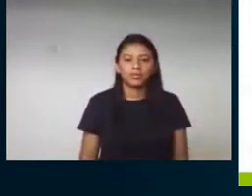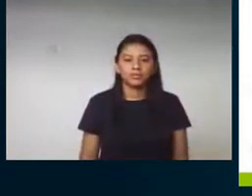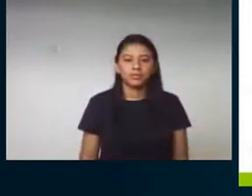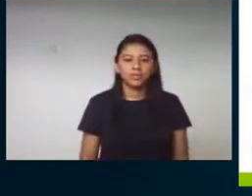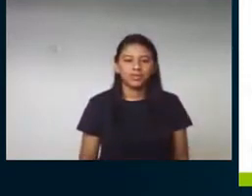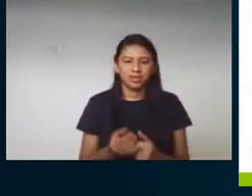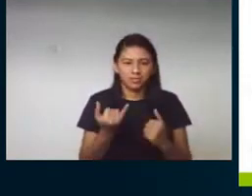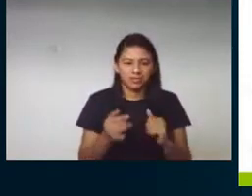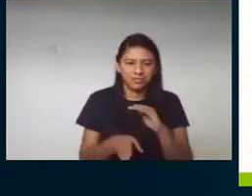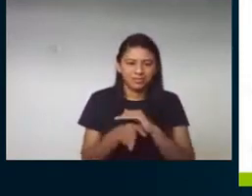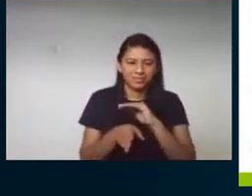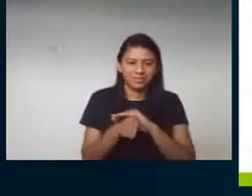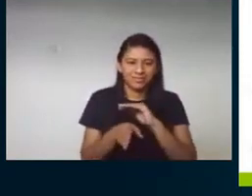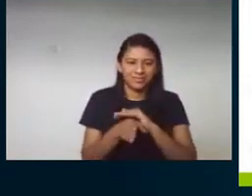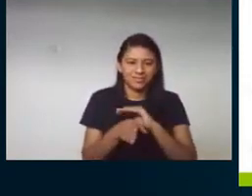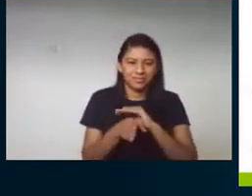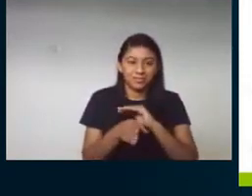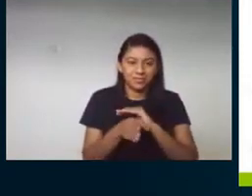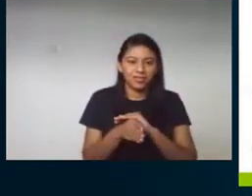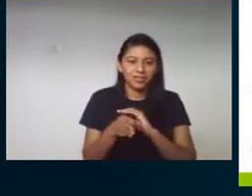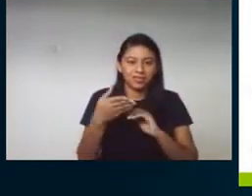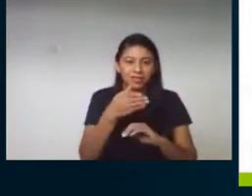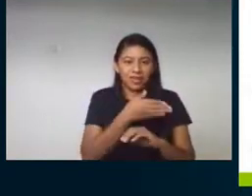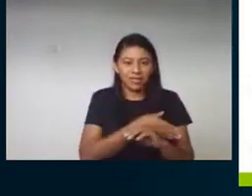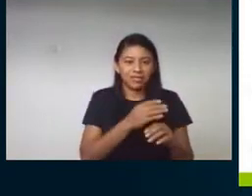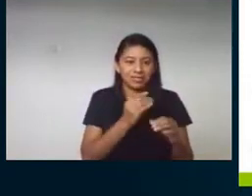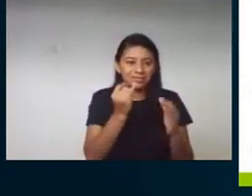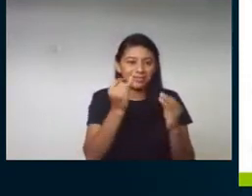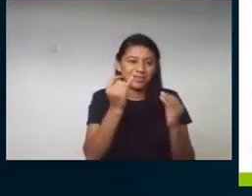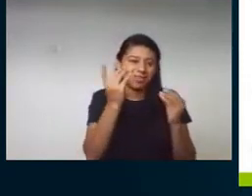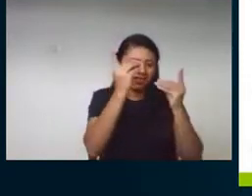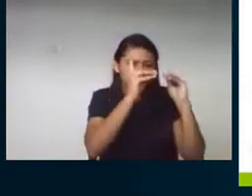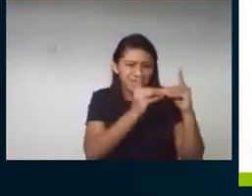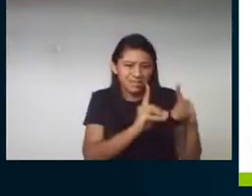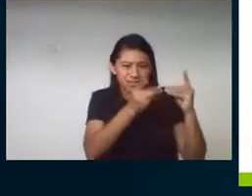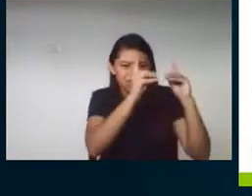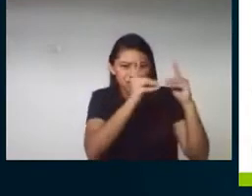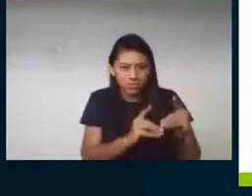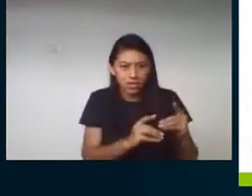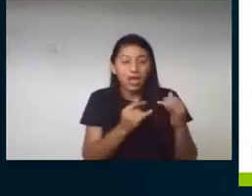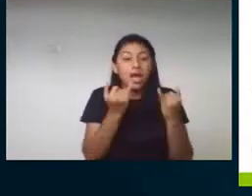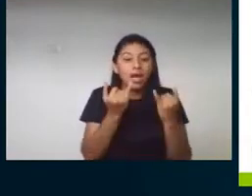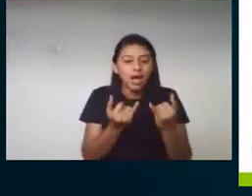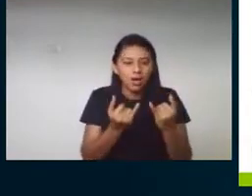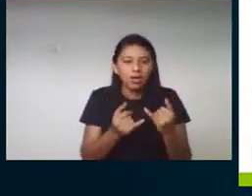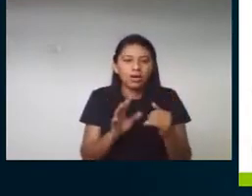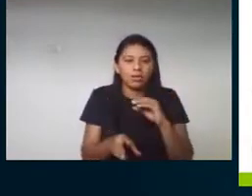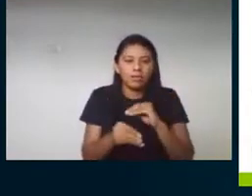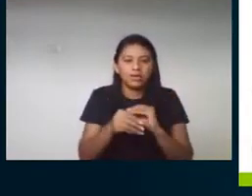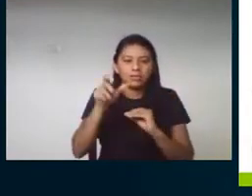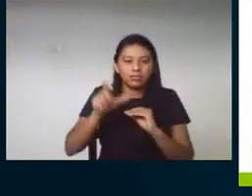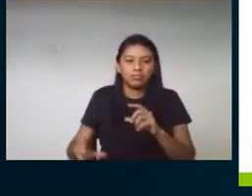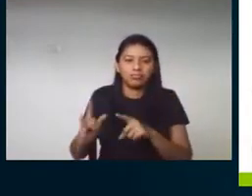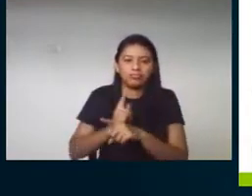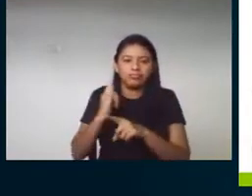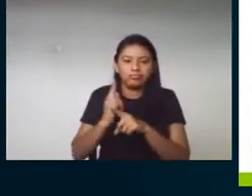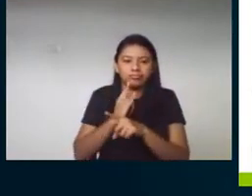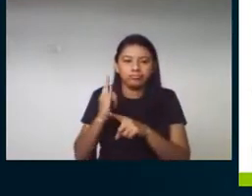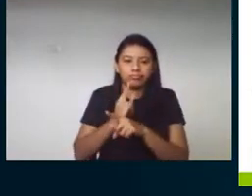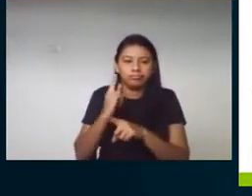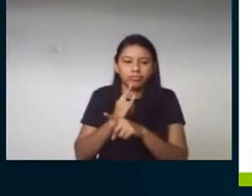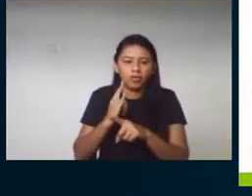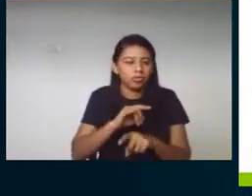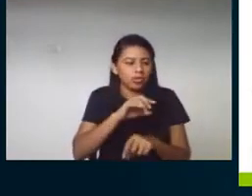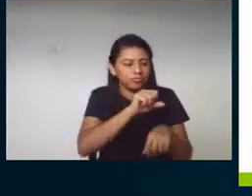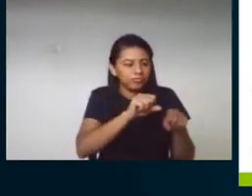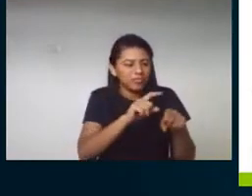o desarrollan estas tecnologías, se procede a hacer una cosa que se llama mallar el dominio, mallar el canal parcial,